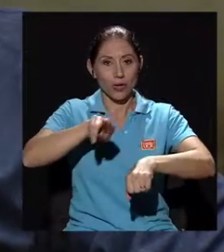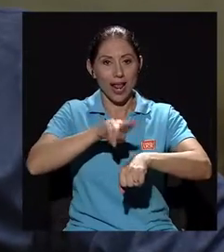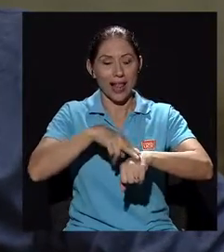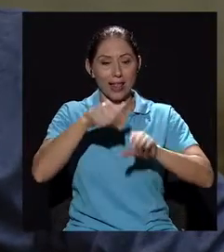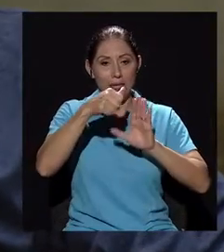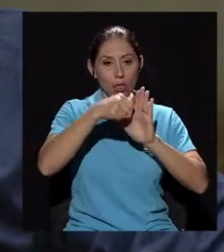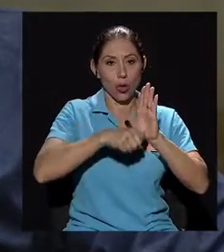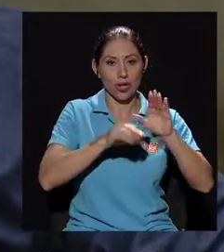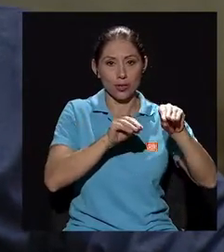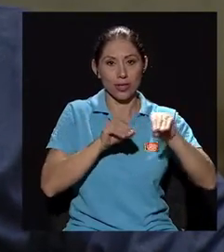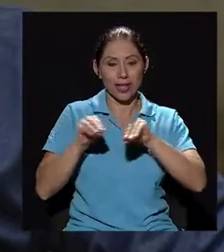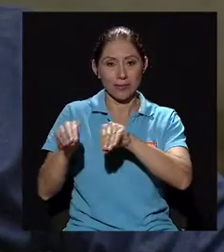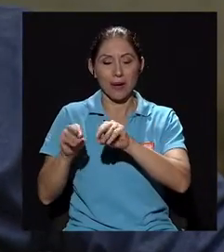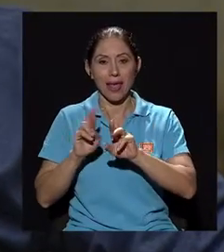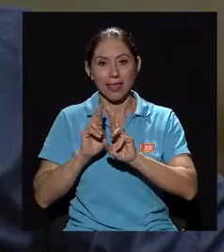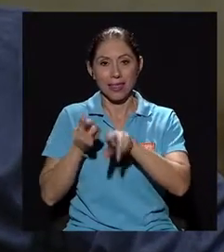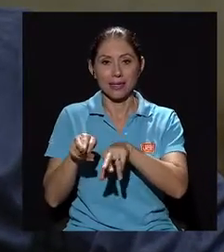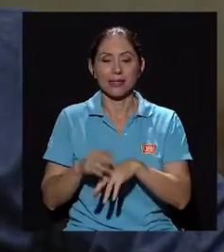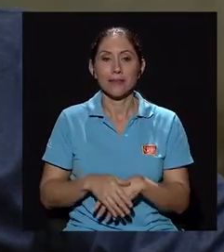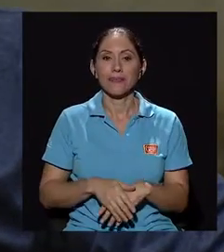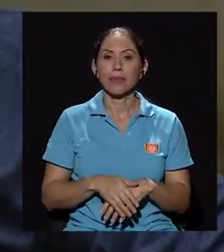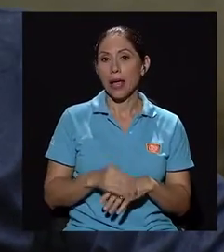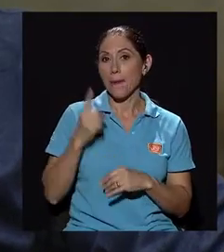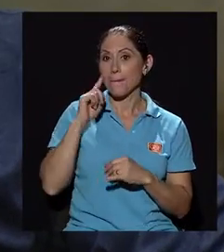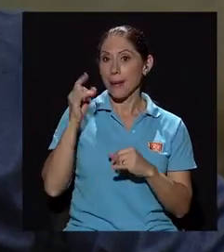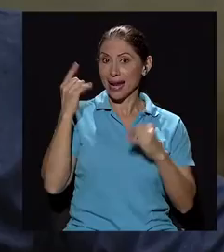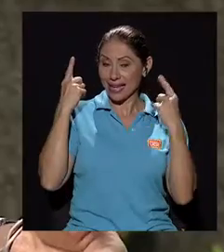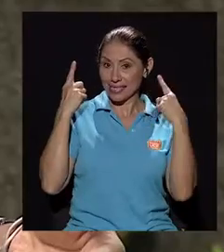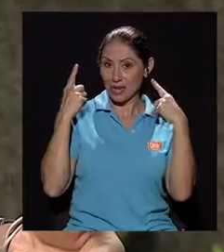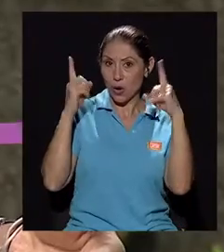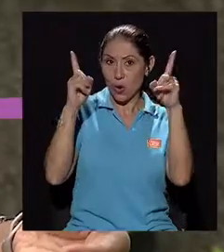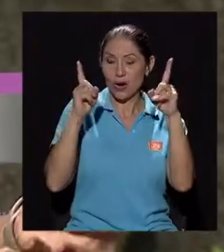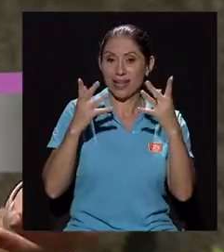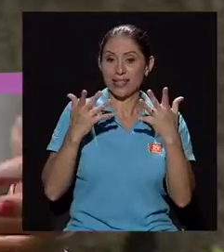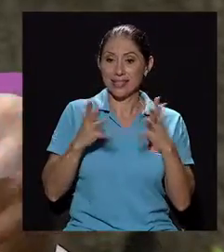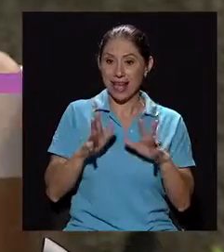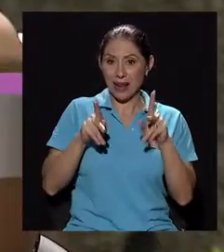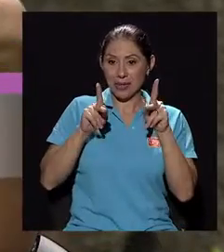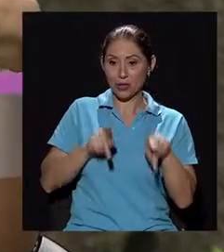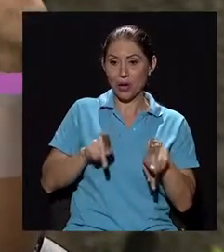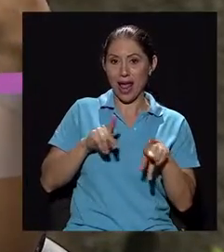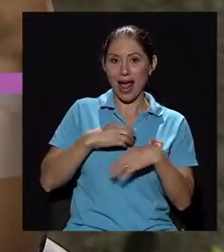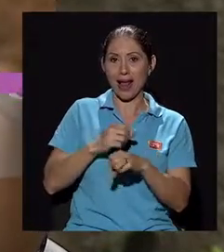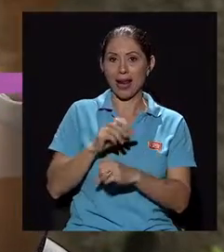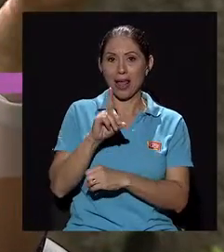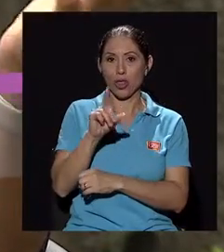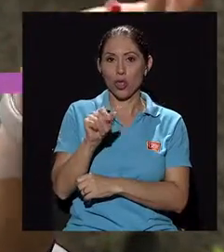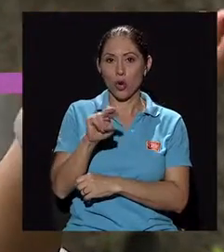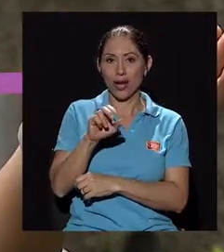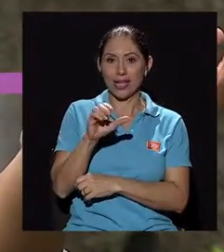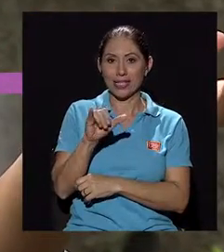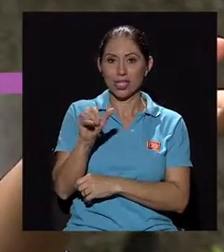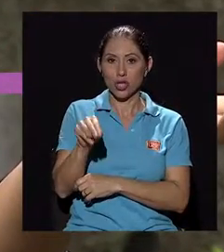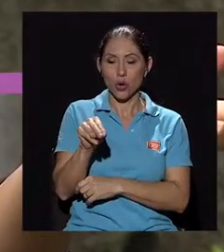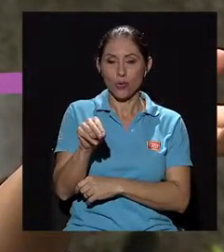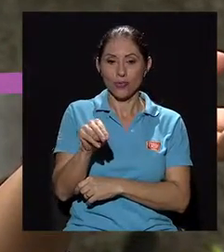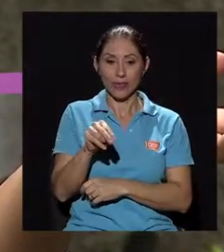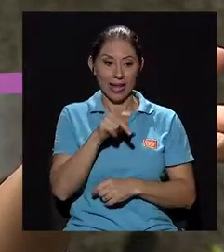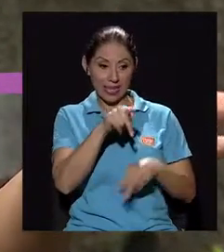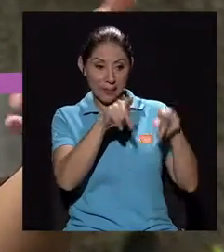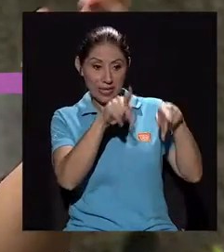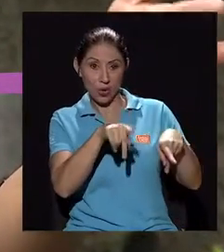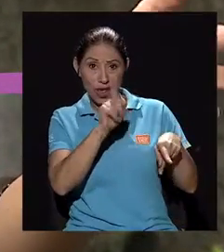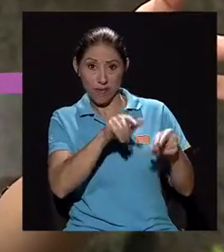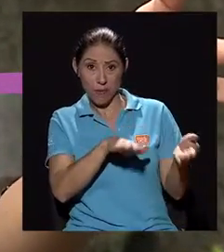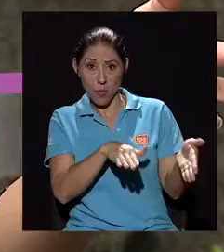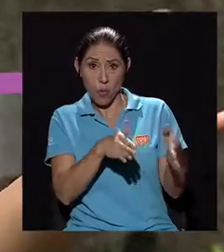Transplantes. Álvaro, para que finalmente la donación se dé, la persona tuvo que haber fallecido de